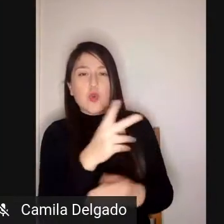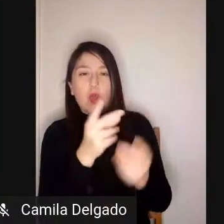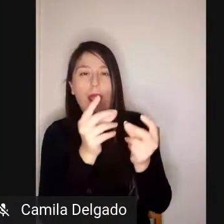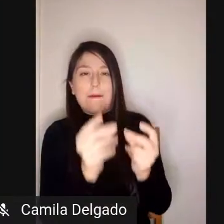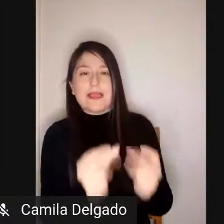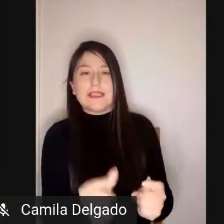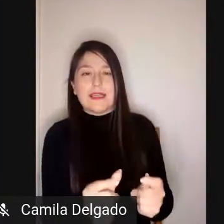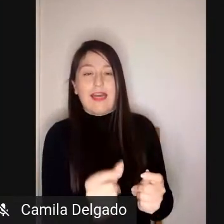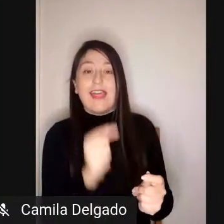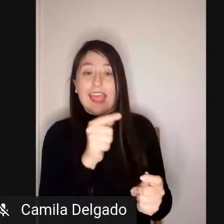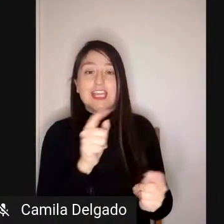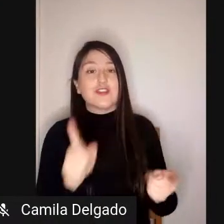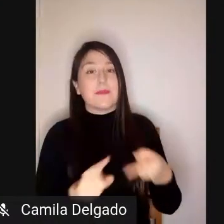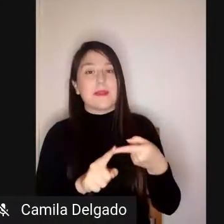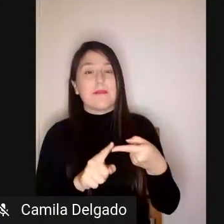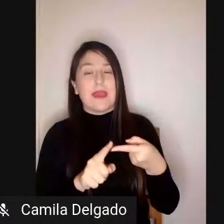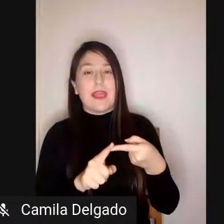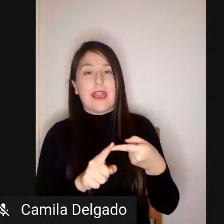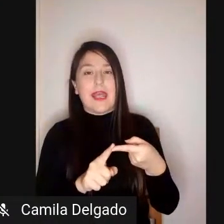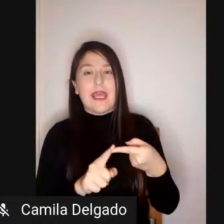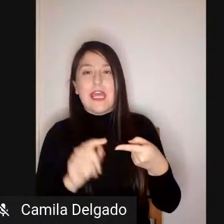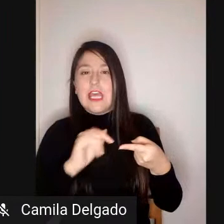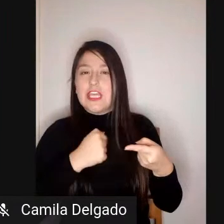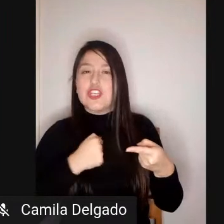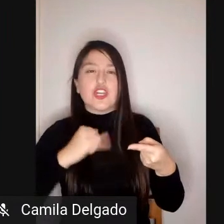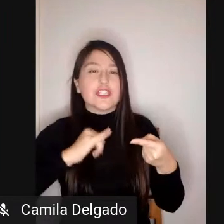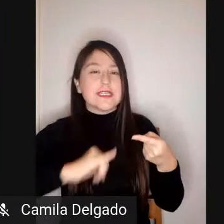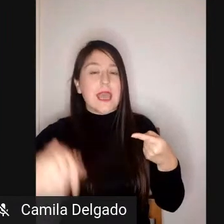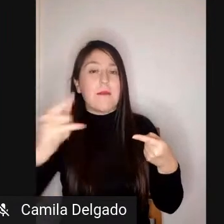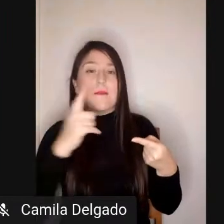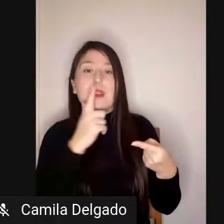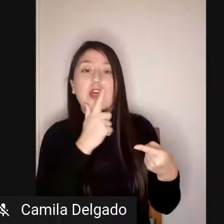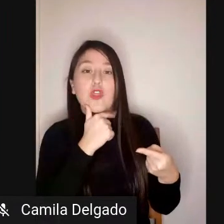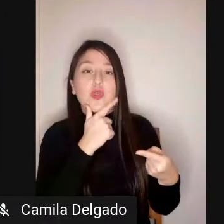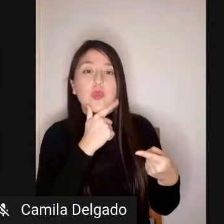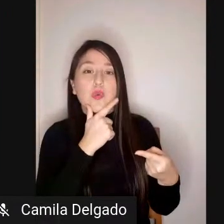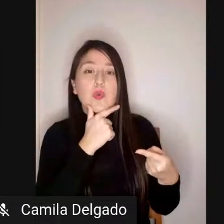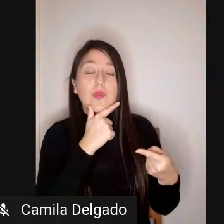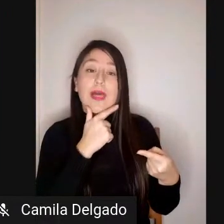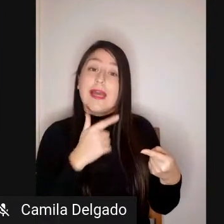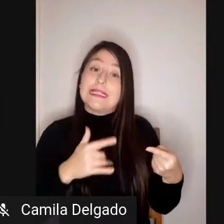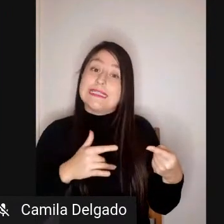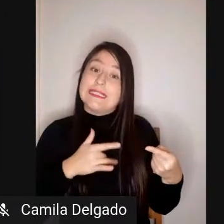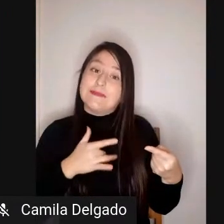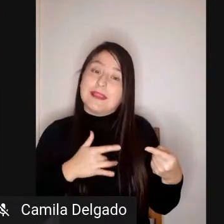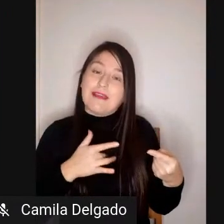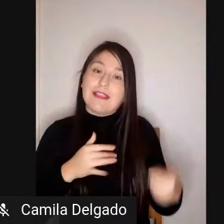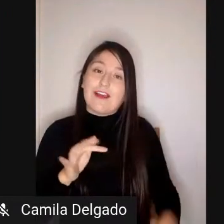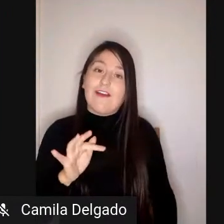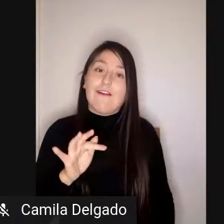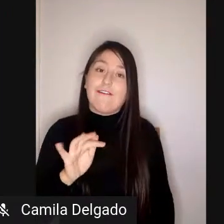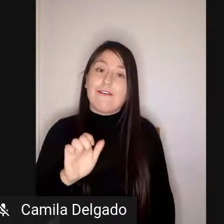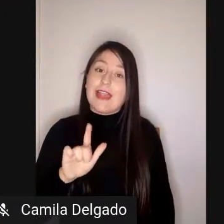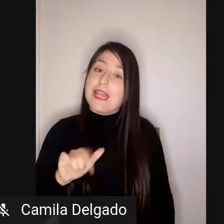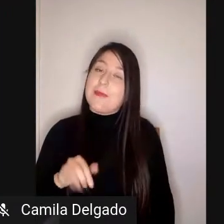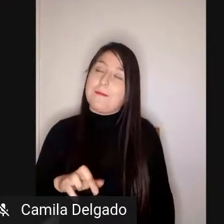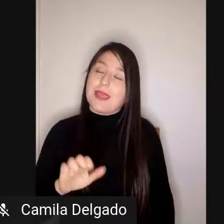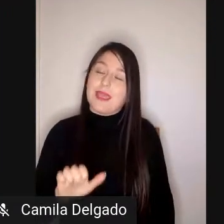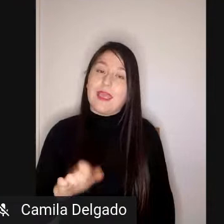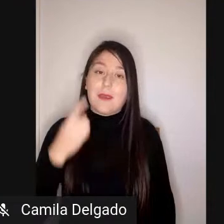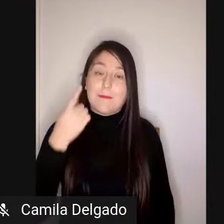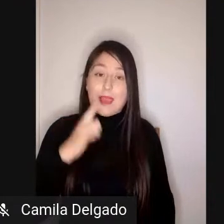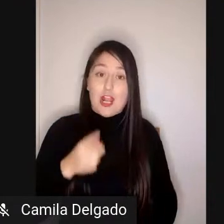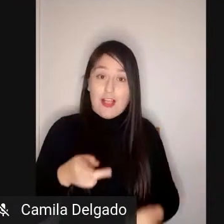es una primera cosa. Y tengo siempre mis dudas, lo lamento, Felipe, pero frente al derecho, el derecho, si está